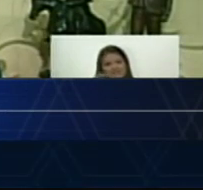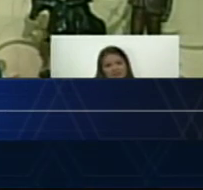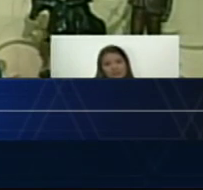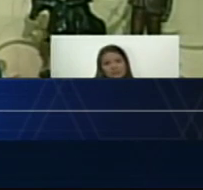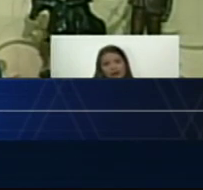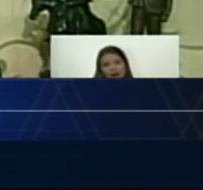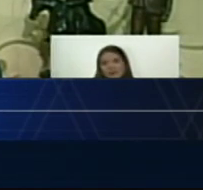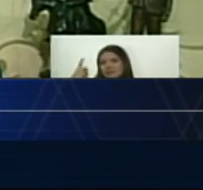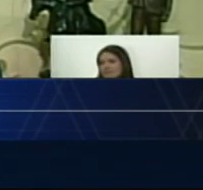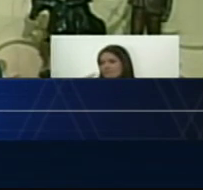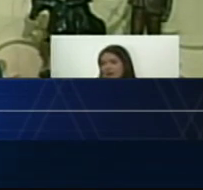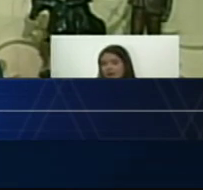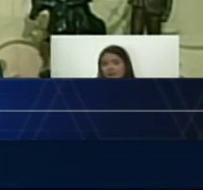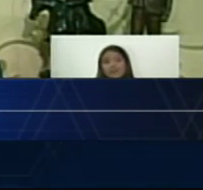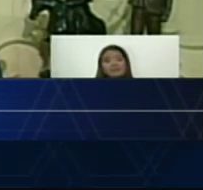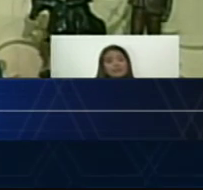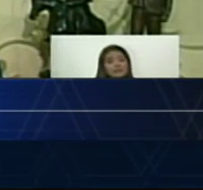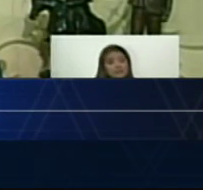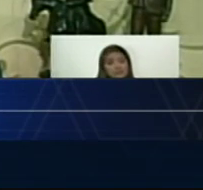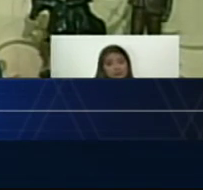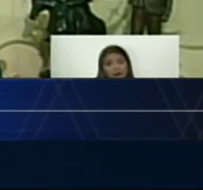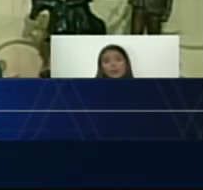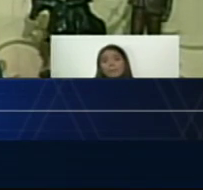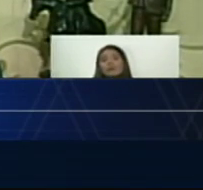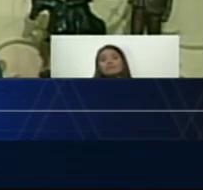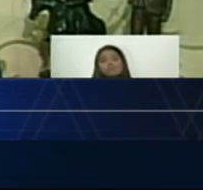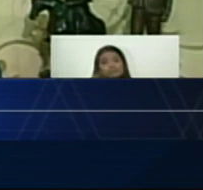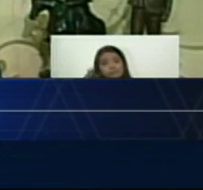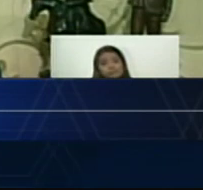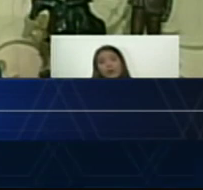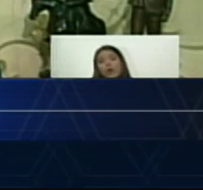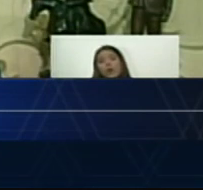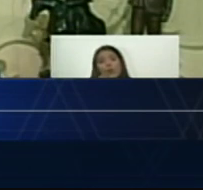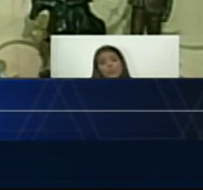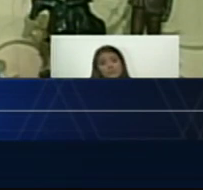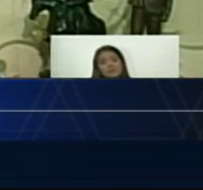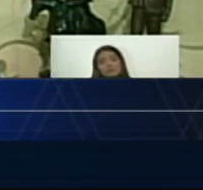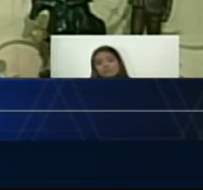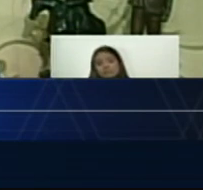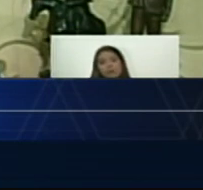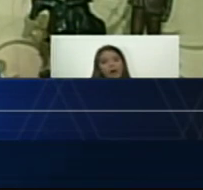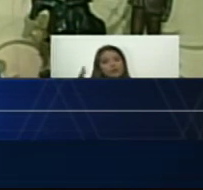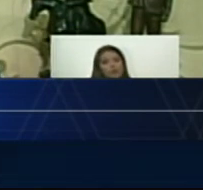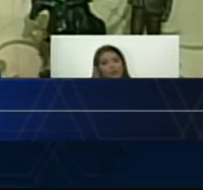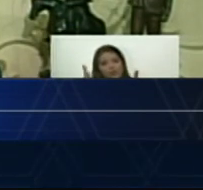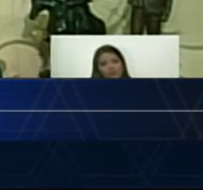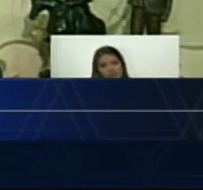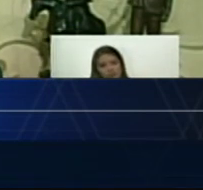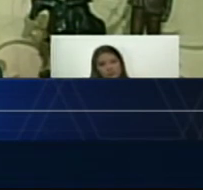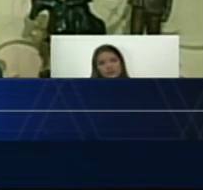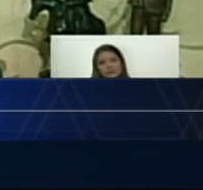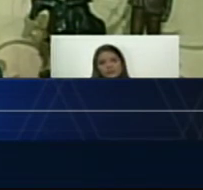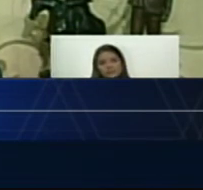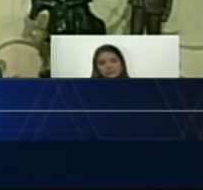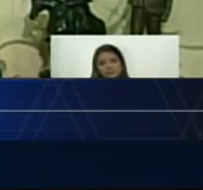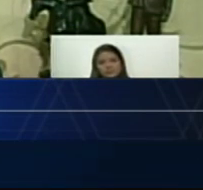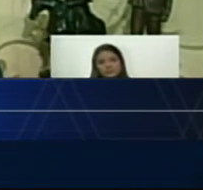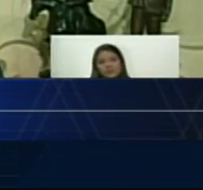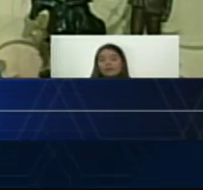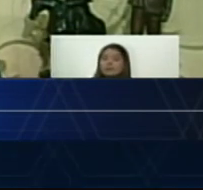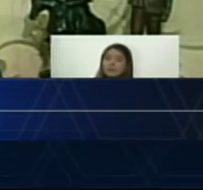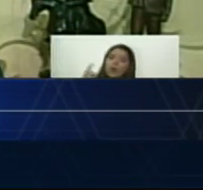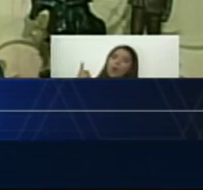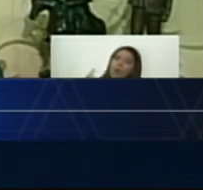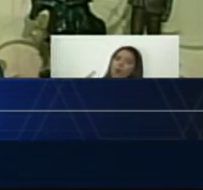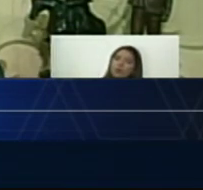y mercancías que resulten necesarios para garantizar el abastecimiento oportuno de alimentos a las venezolanas y los venezolanos, así como a otros bienes